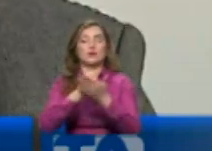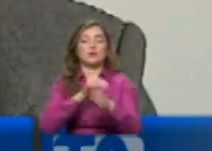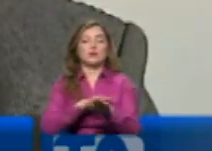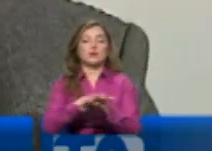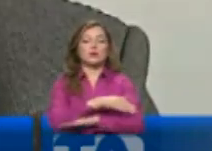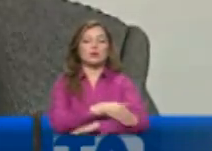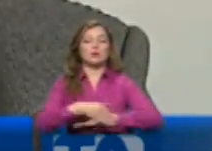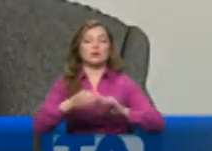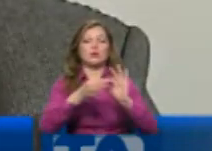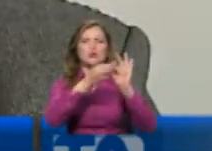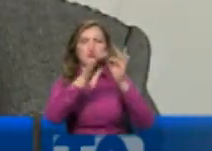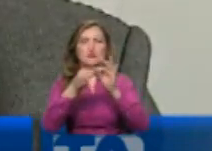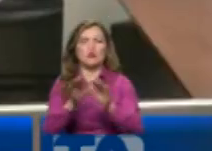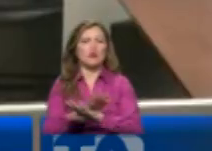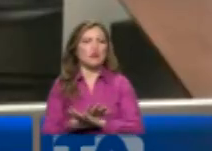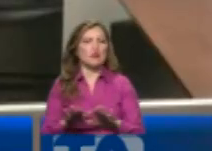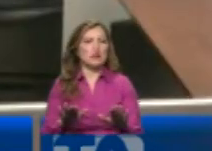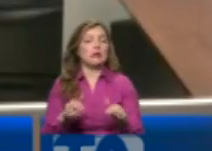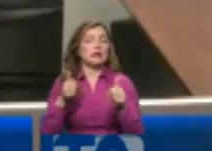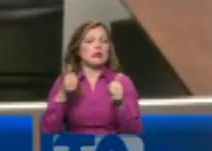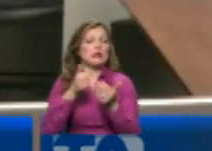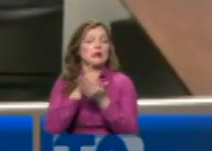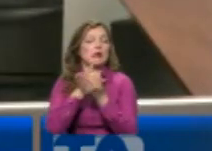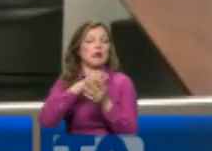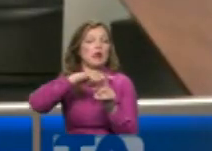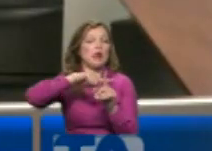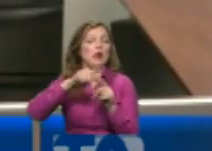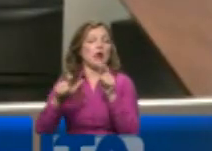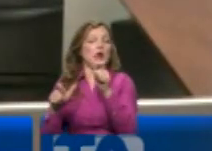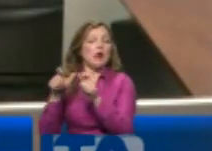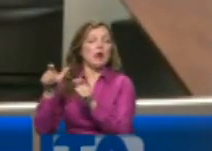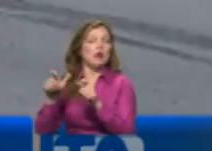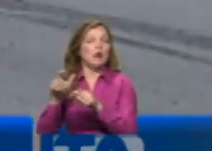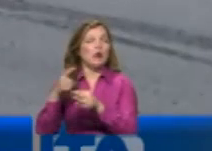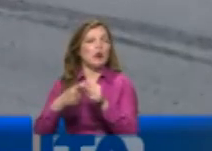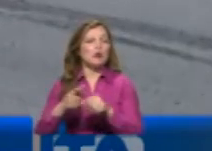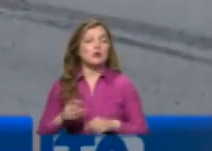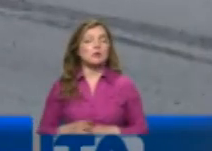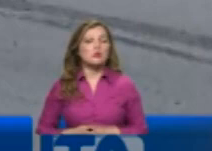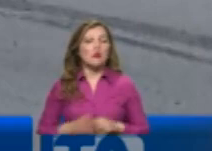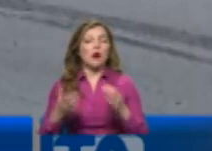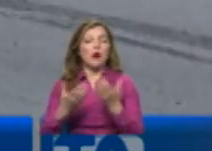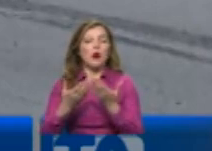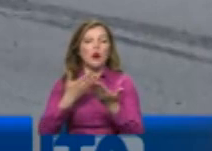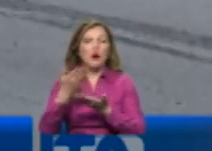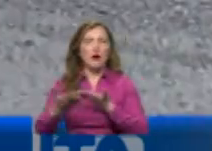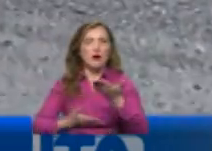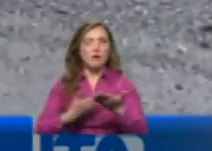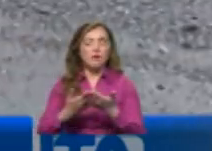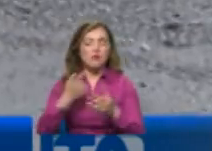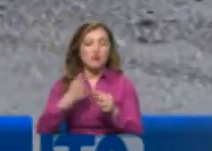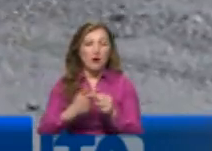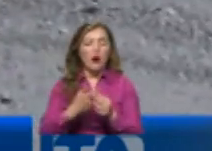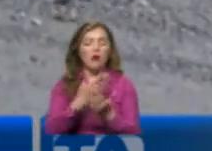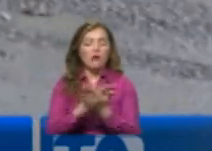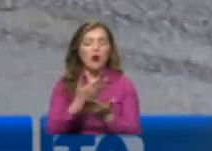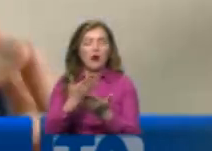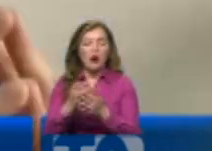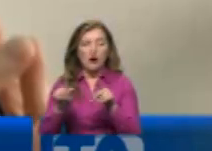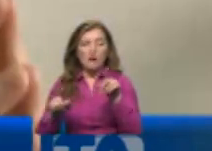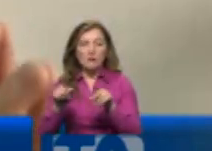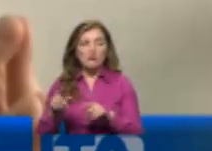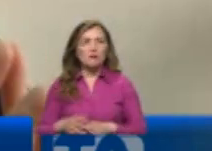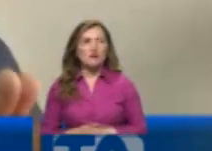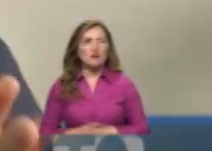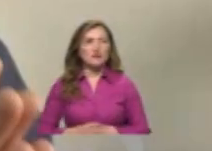terminemos la repavimentación. Para la Cámara de Comercio de Quito hay las siguientes propuestas que el municipio debe tomar en cuenta.